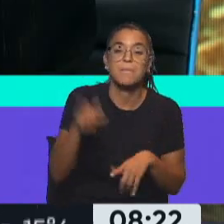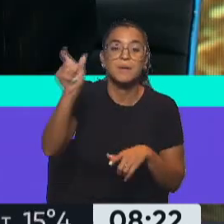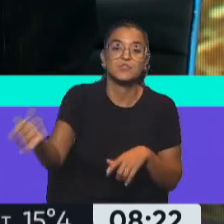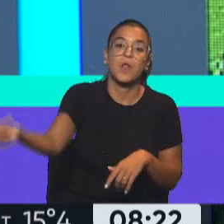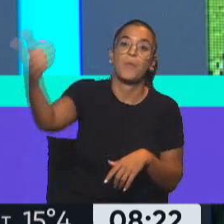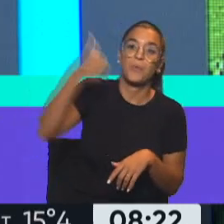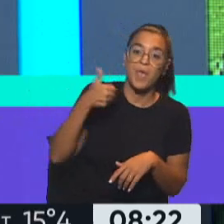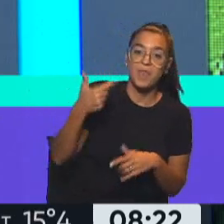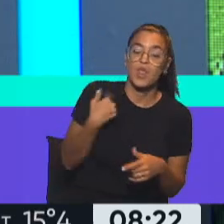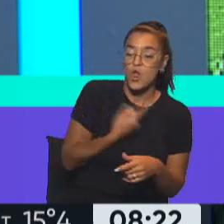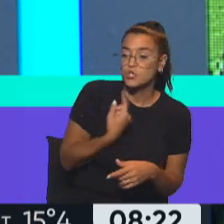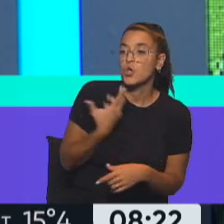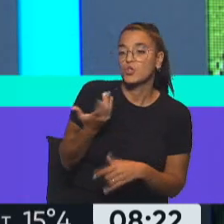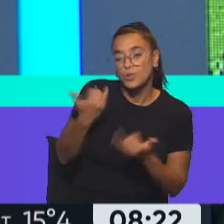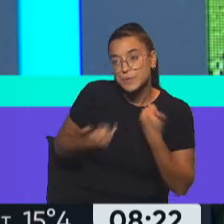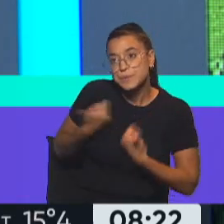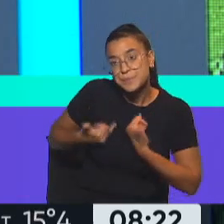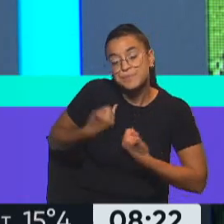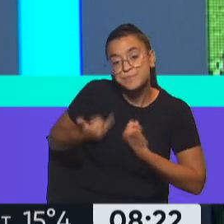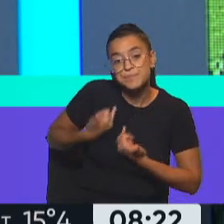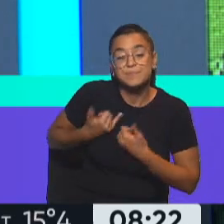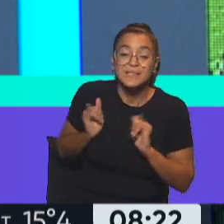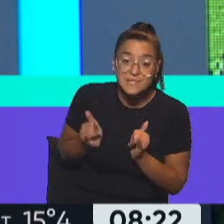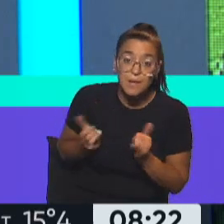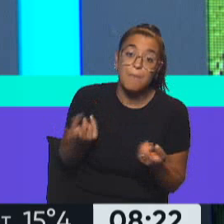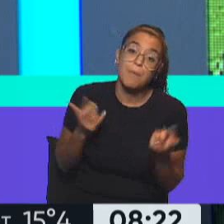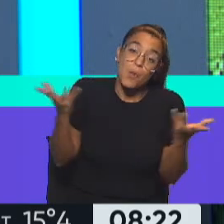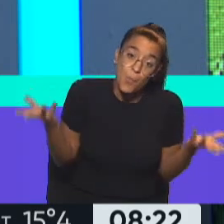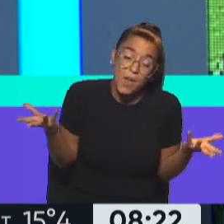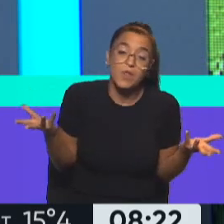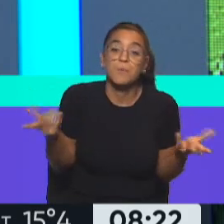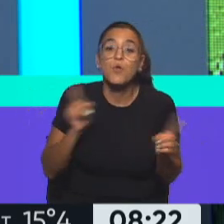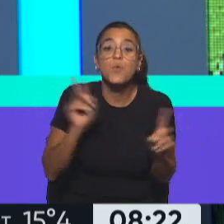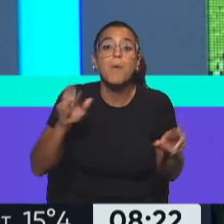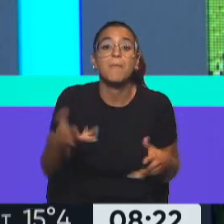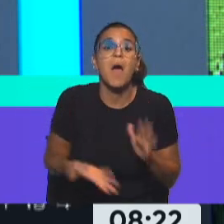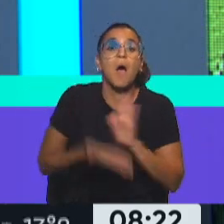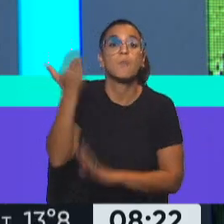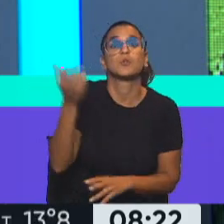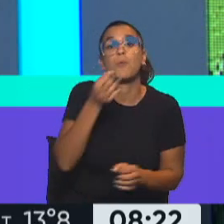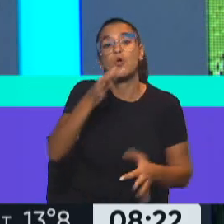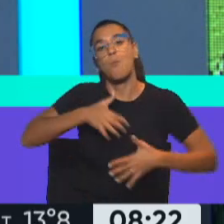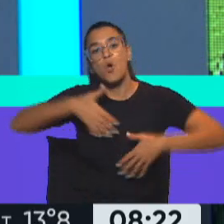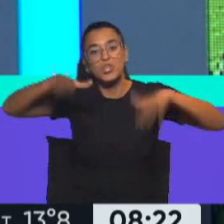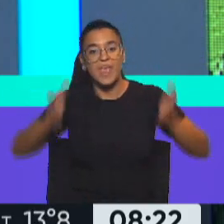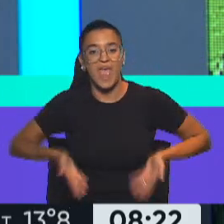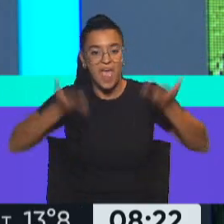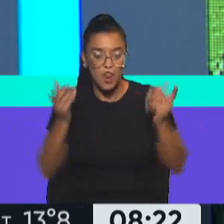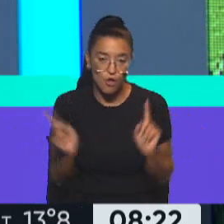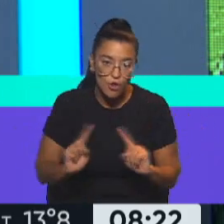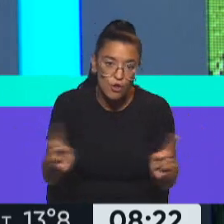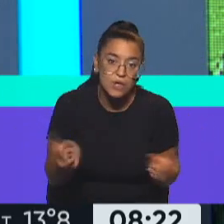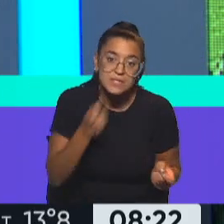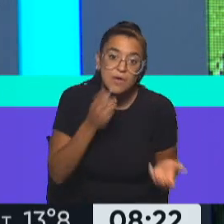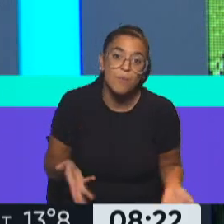gente, nosotros absorbemos todo lo bueno y lo malo, así, pero no es que el panadero aumenta porque quiere aumentar, porque si